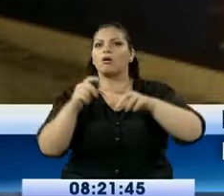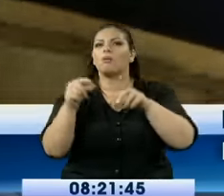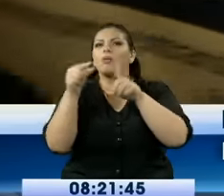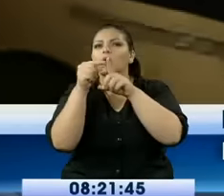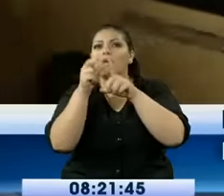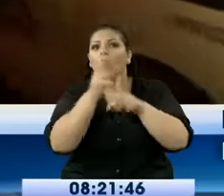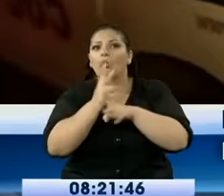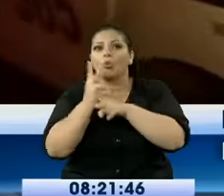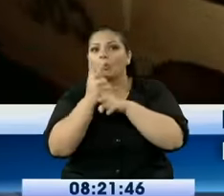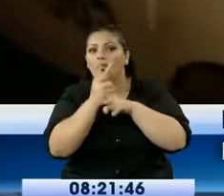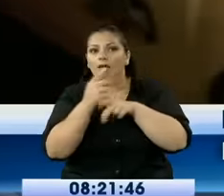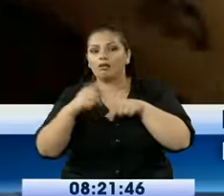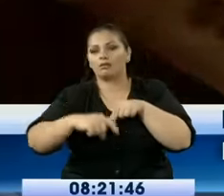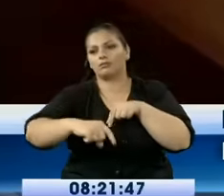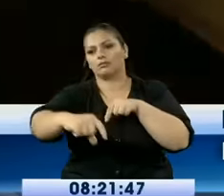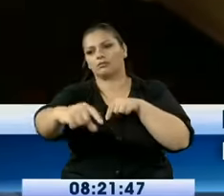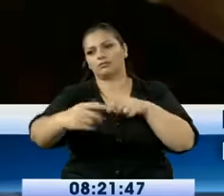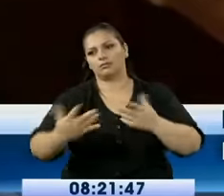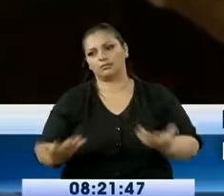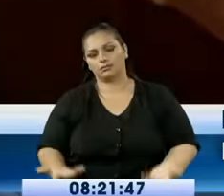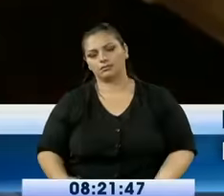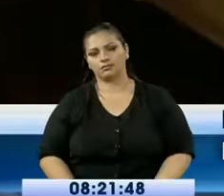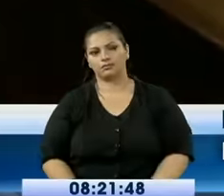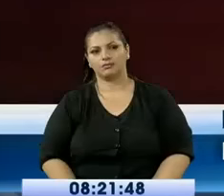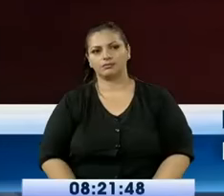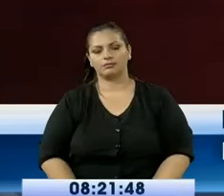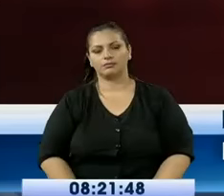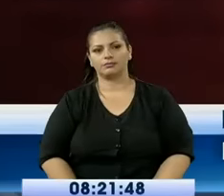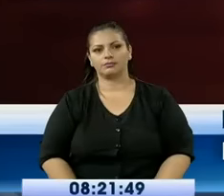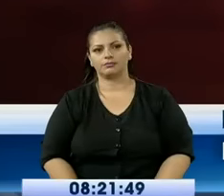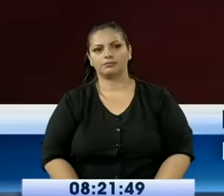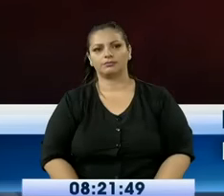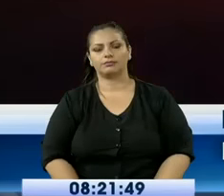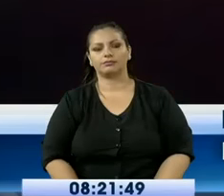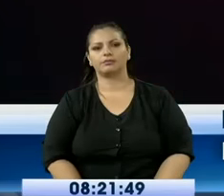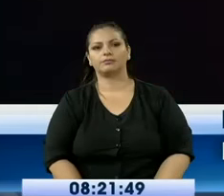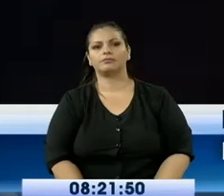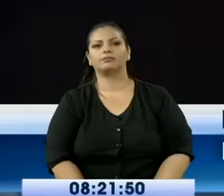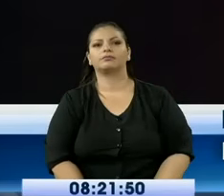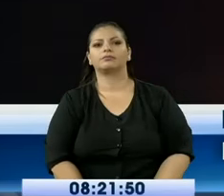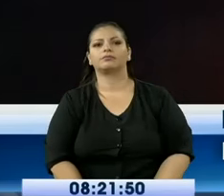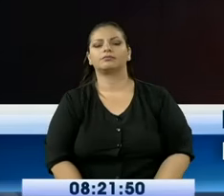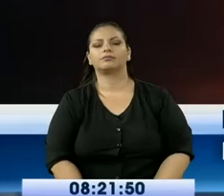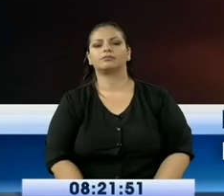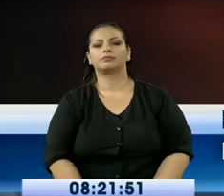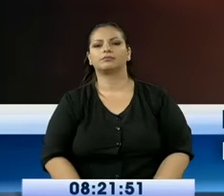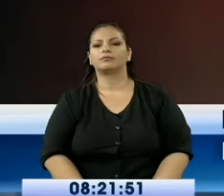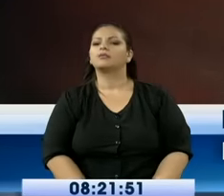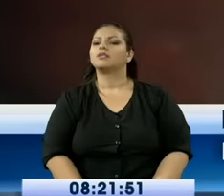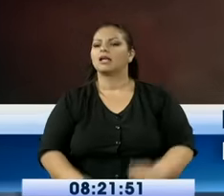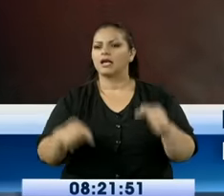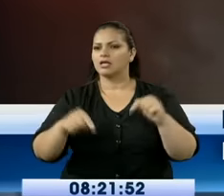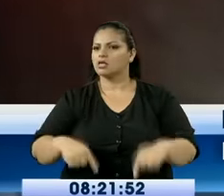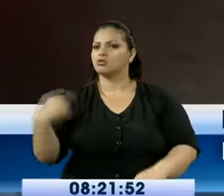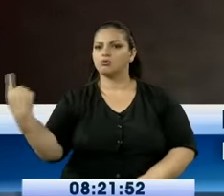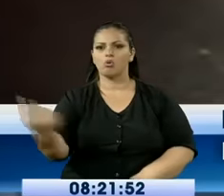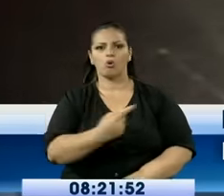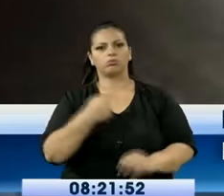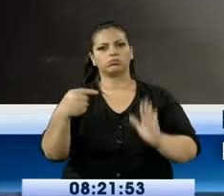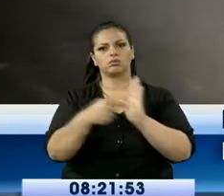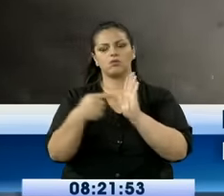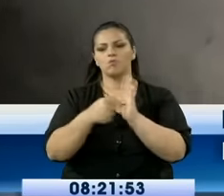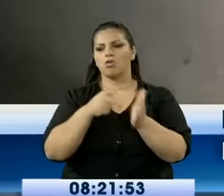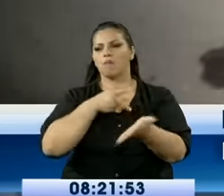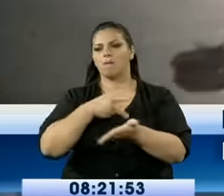abandono en señalización que tiene la ciudad. Ciudad en la que pagamos impuestos a